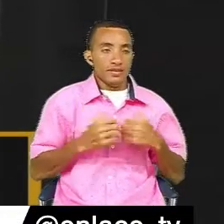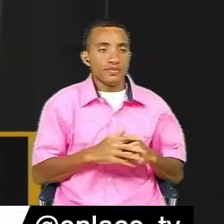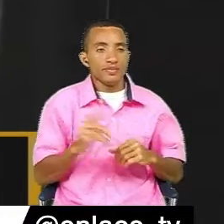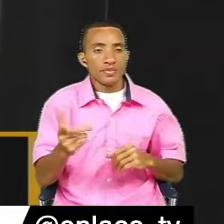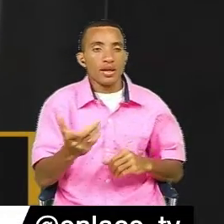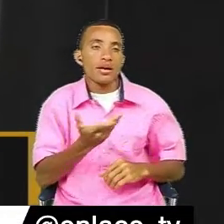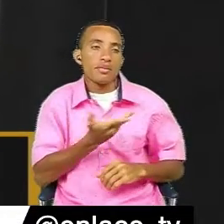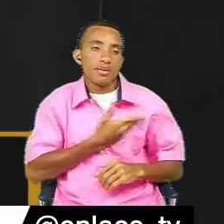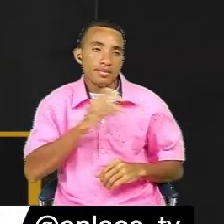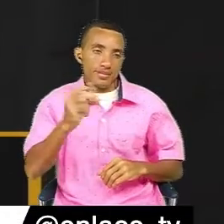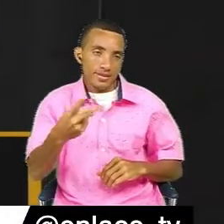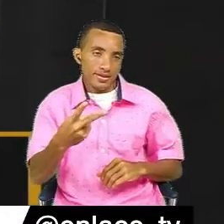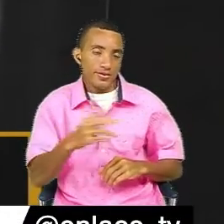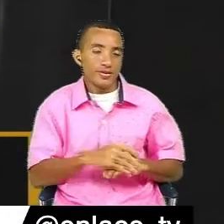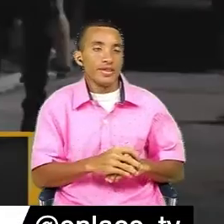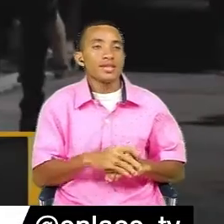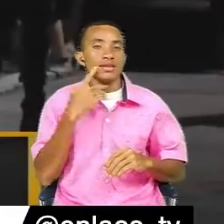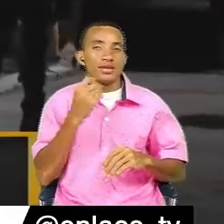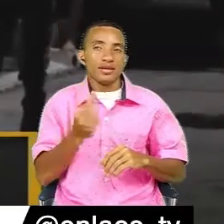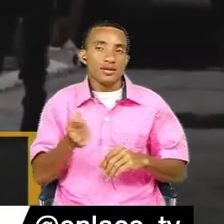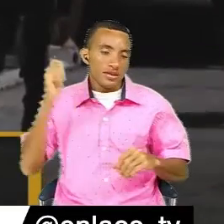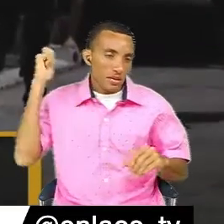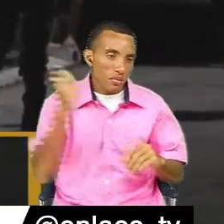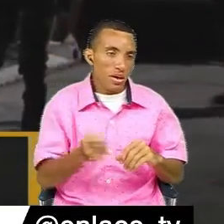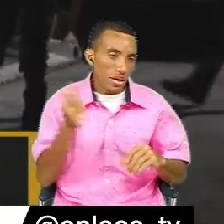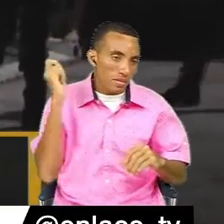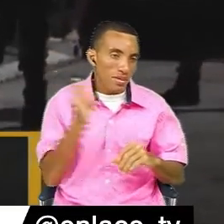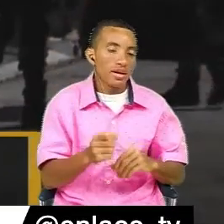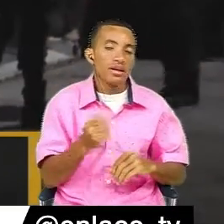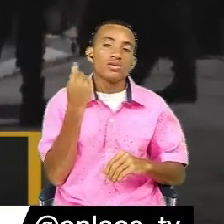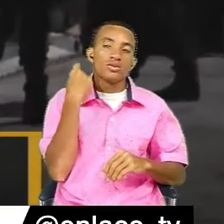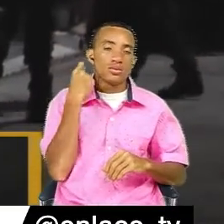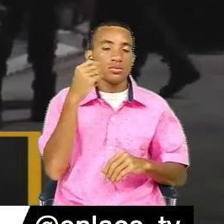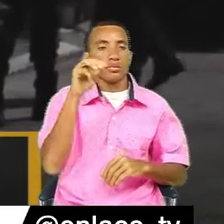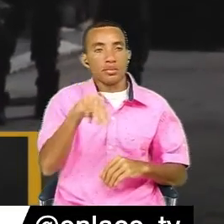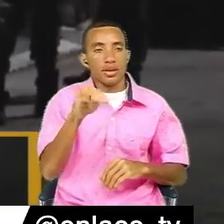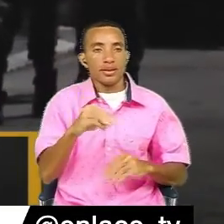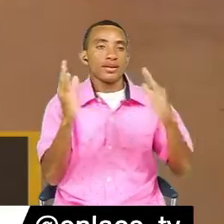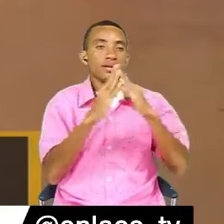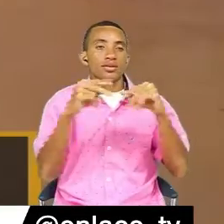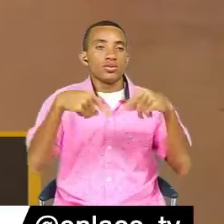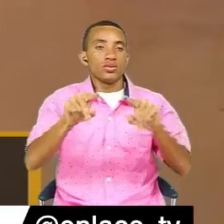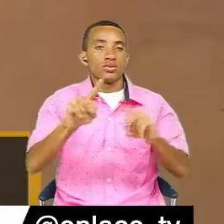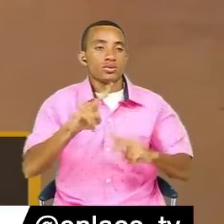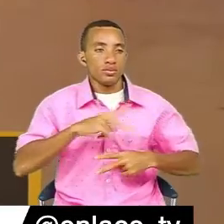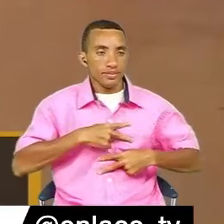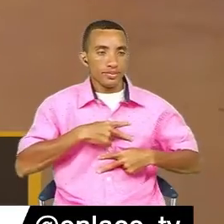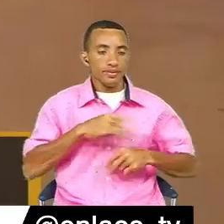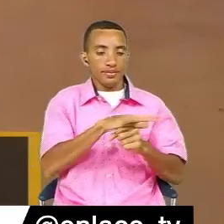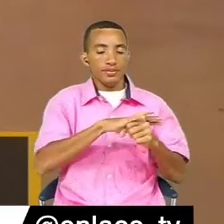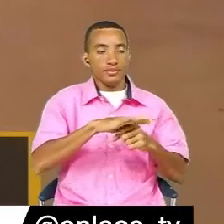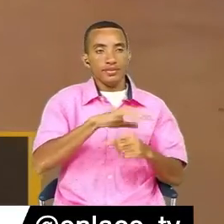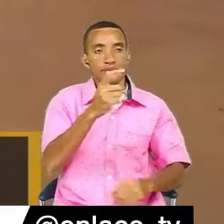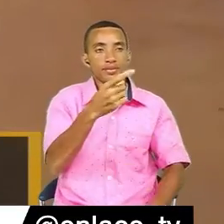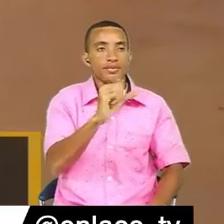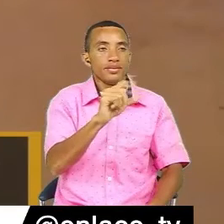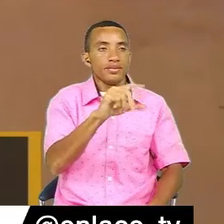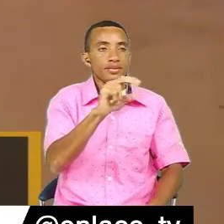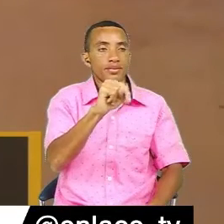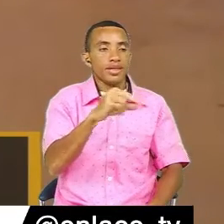produjo vilmente la muerte con un objeto contundente el pasado martes en su propia vivienda en el barrio Galán. Y en este proceso